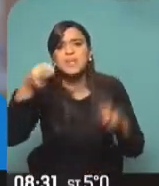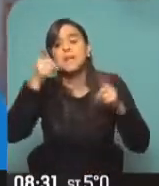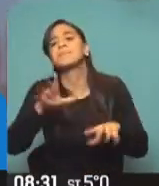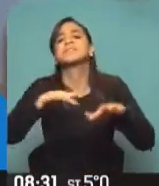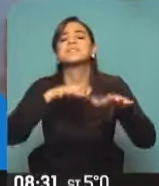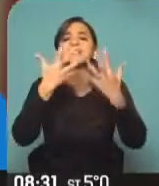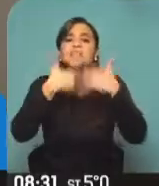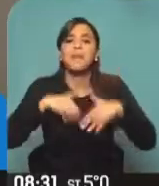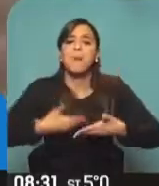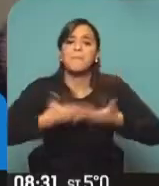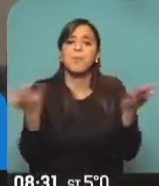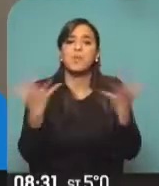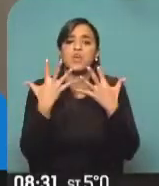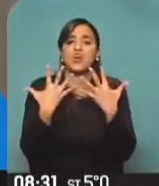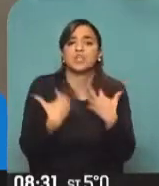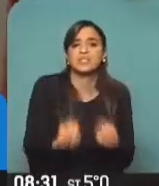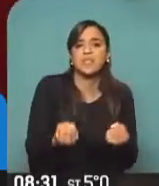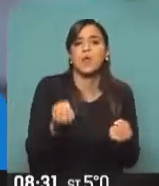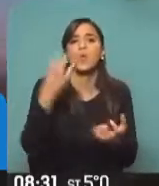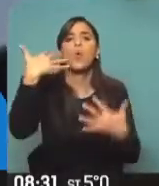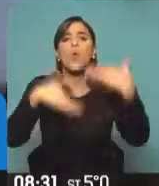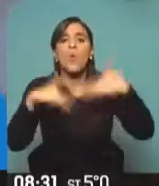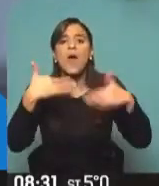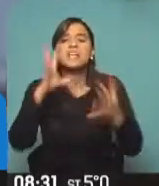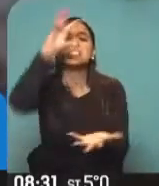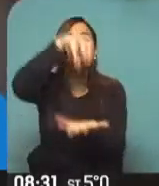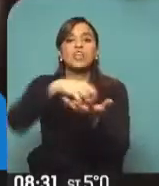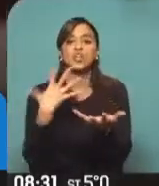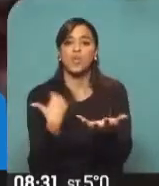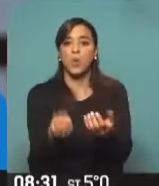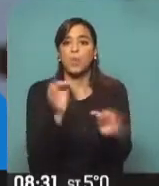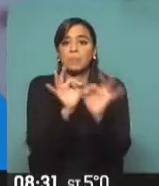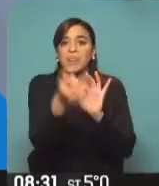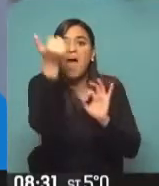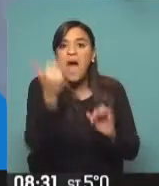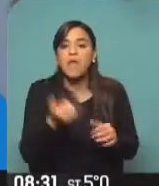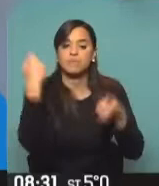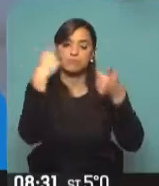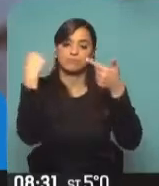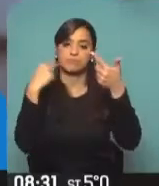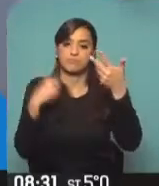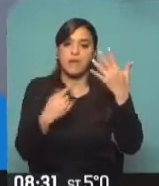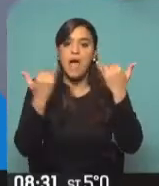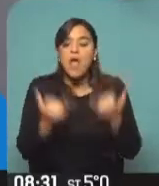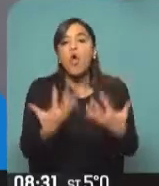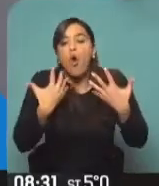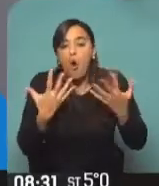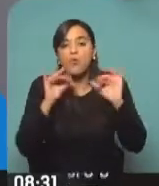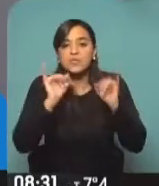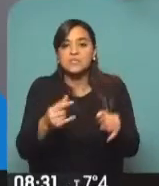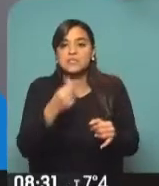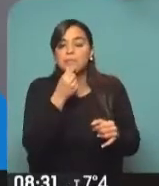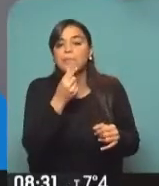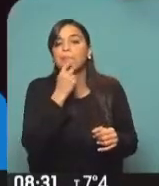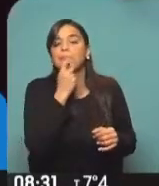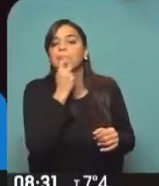pero vieron que las guardias están hechas con césar un centro de salud ahora lo tienen cerca y así un montón de cuestiones más y obviamente si quieres centrarnos